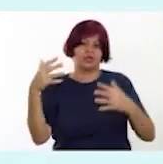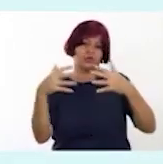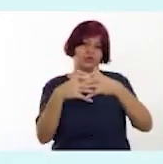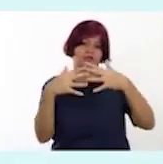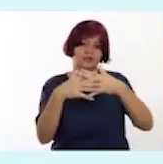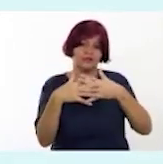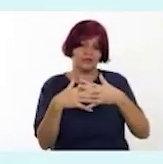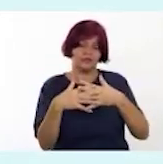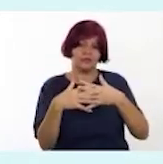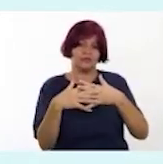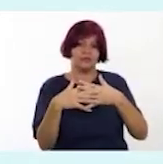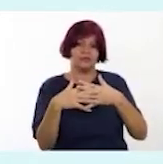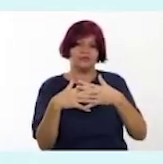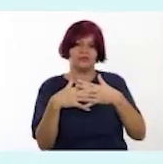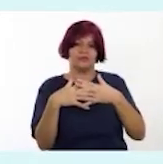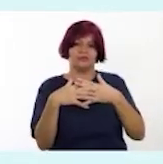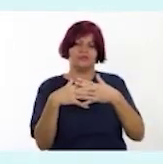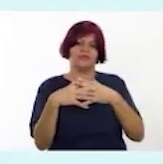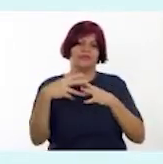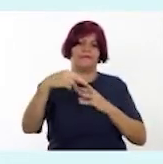que hay una relación